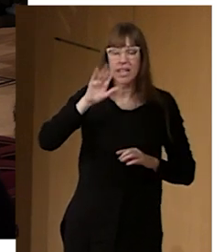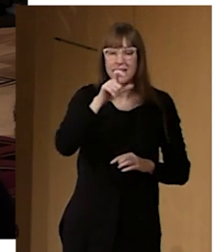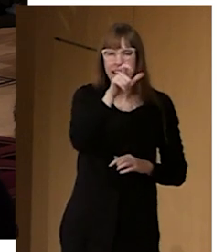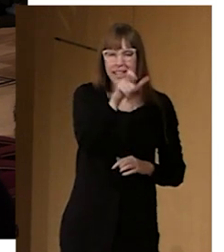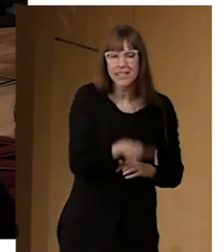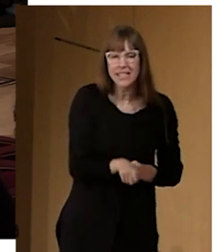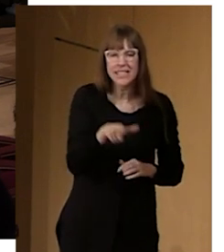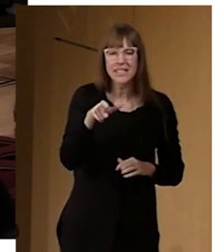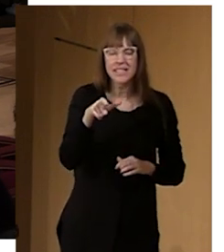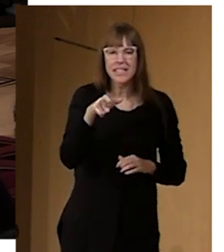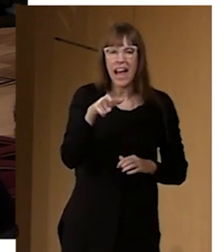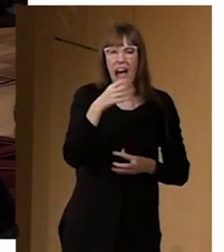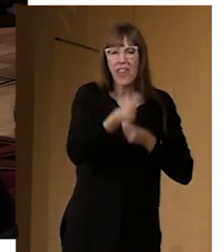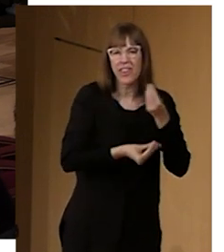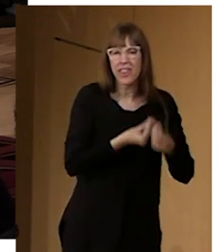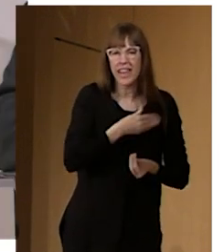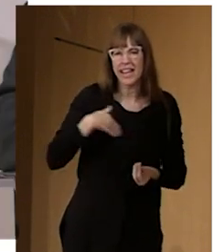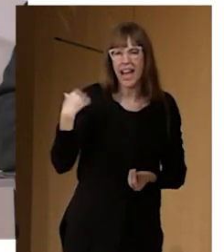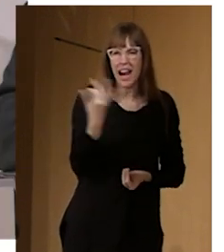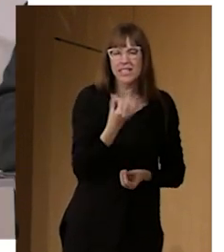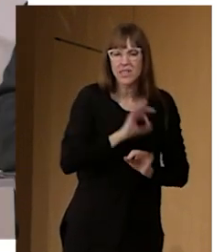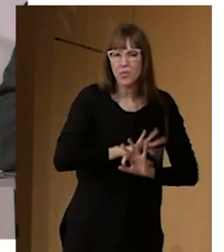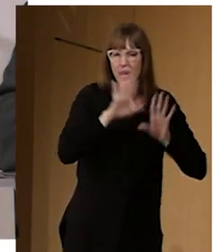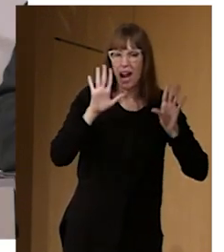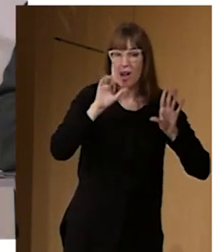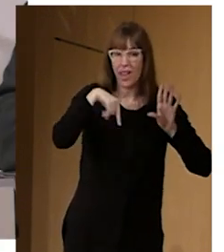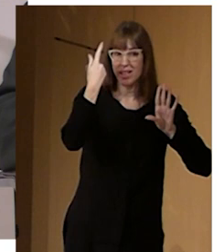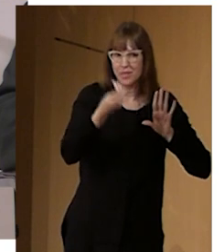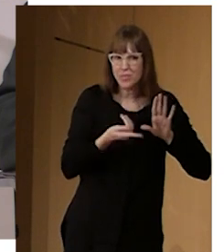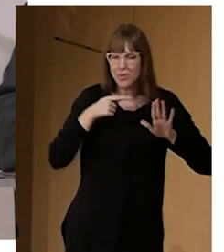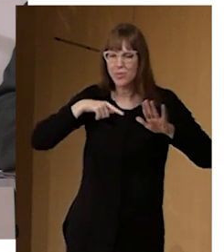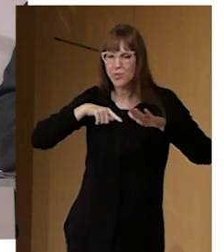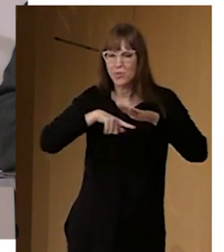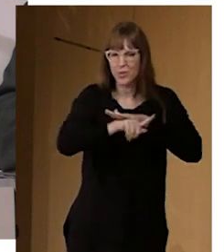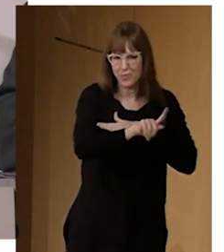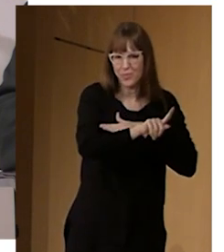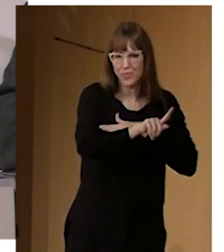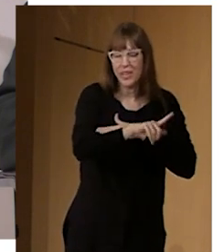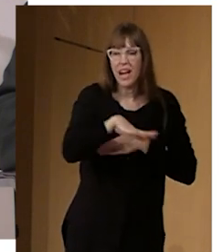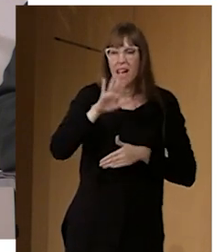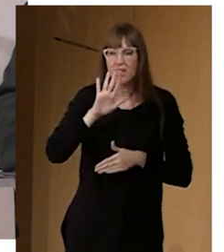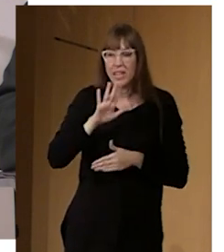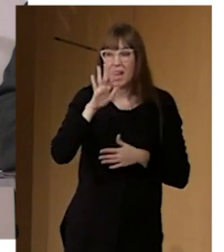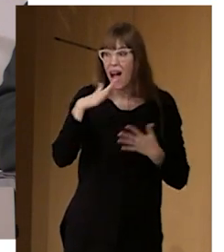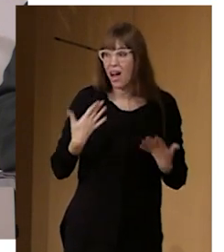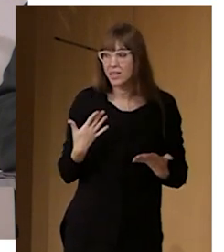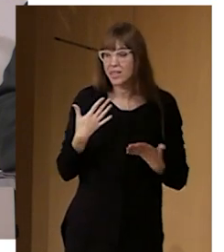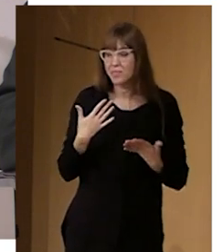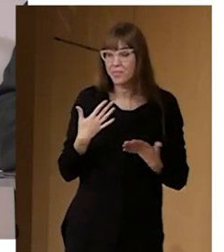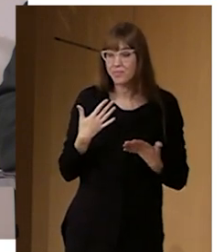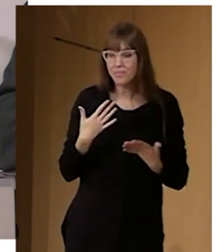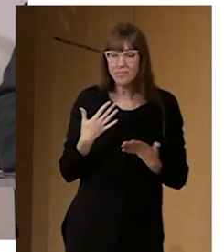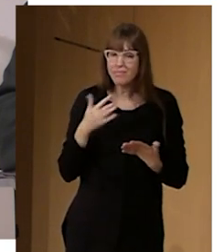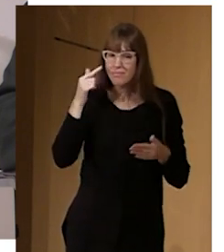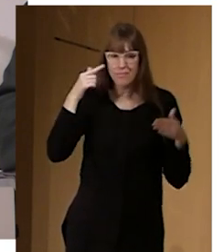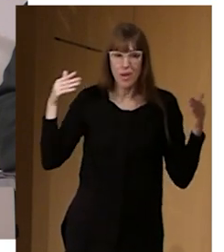y y lo hemos ido desarrollando y yo no voy a hablaros ahora de todas las líneas de actuación porque no se trata de eso y voy a